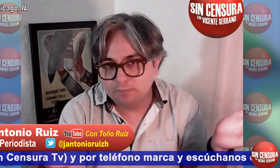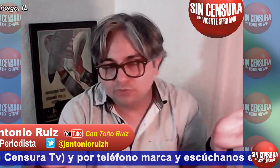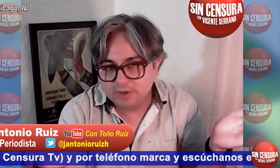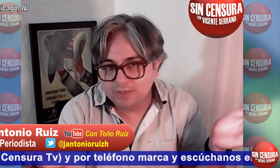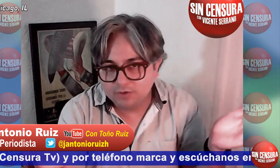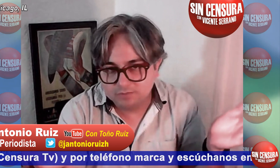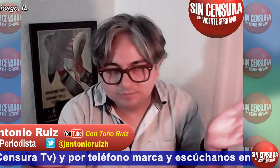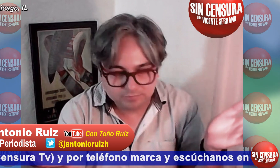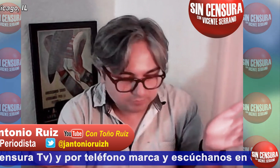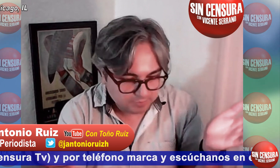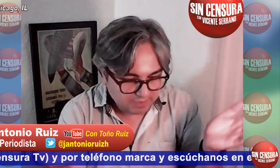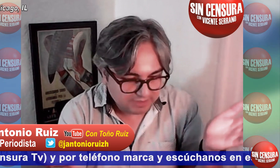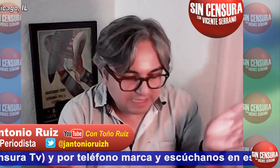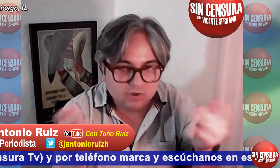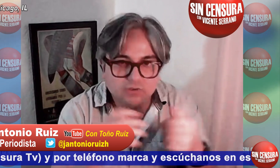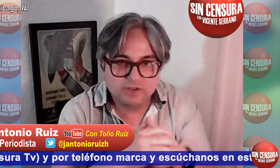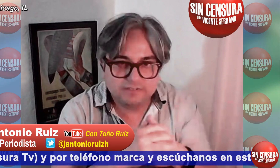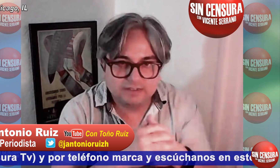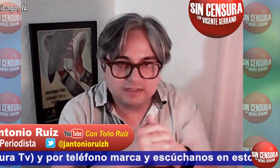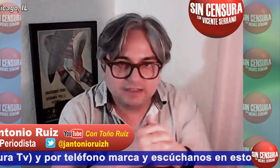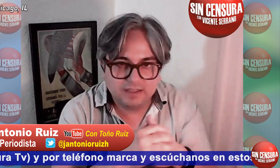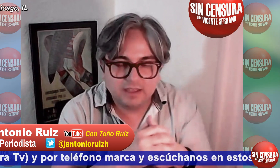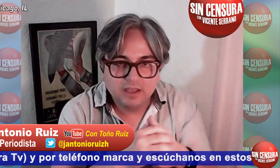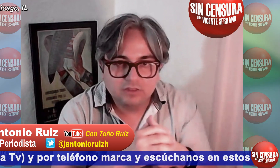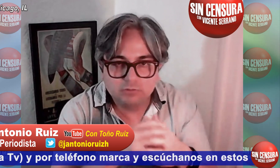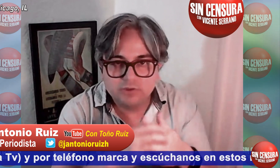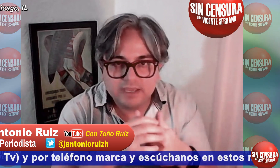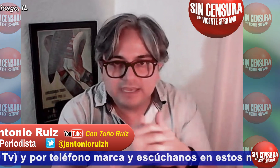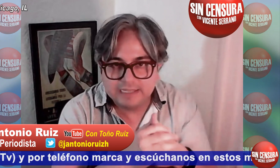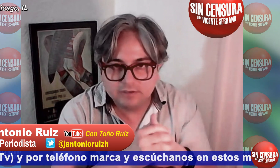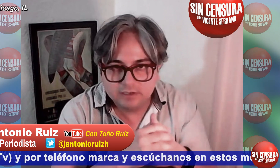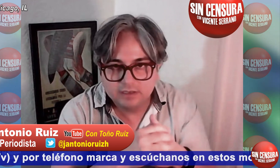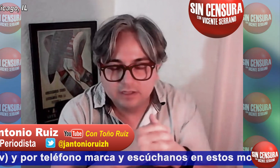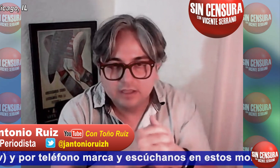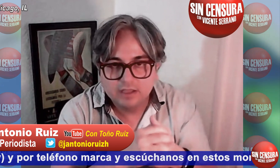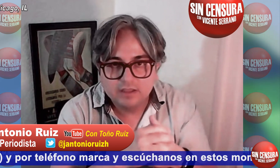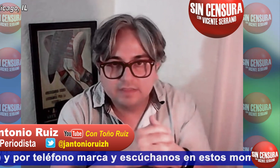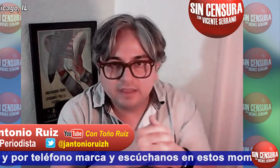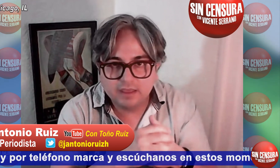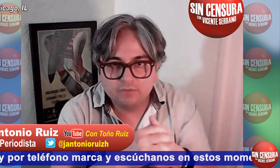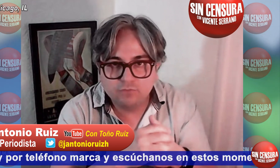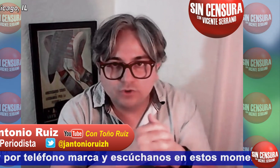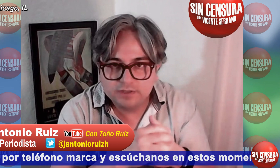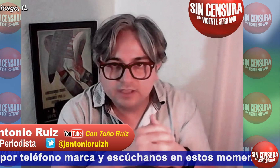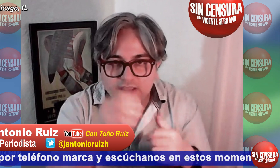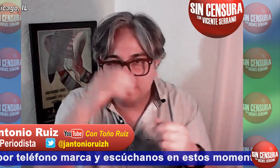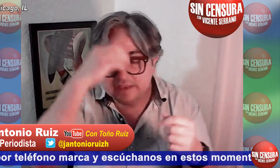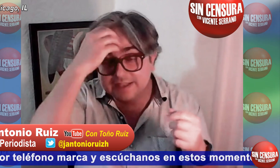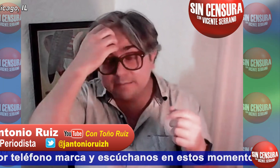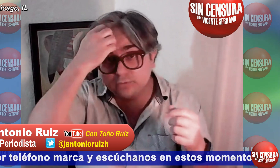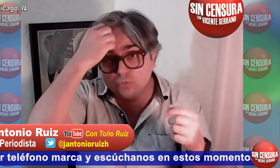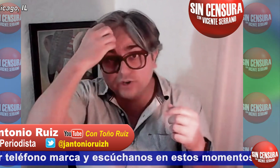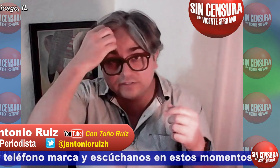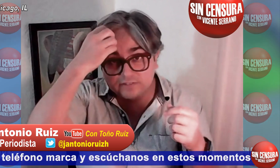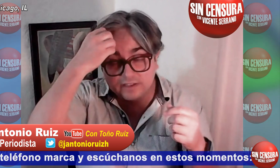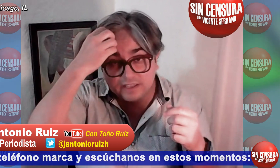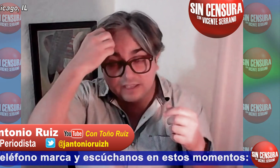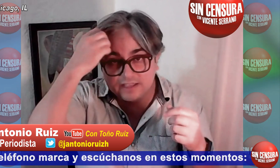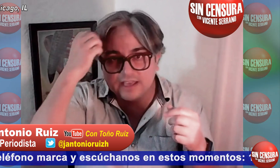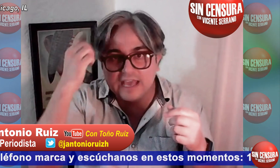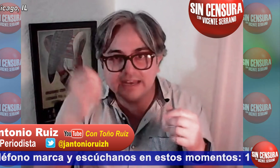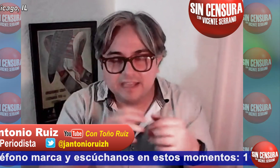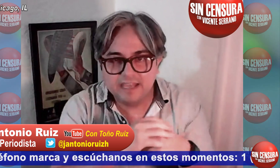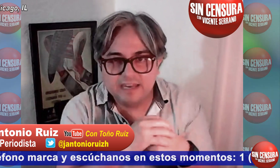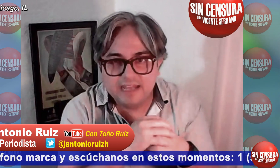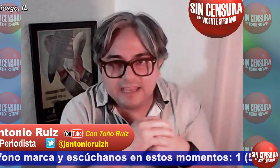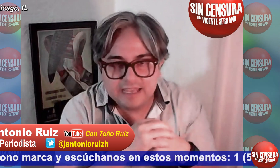tanto a López Obrador. Da a conocer que se trata de W.K. Kellogg, de Ford, de Climate Works,